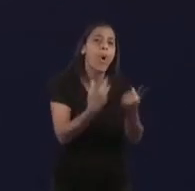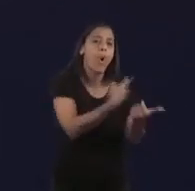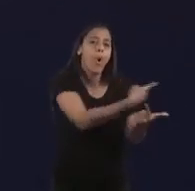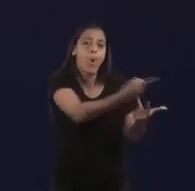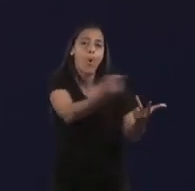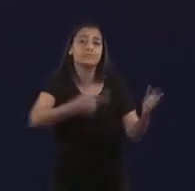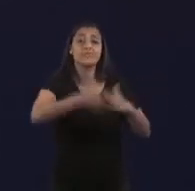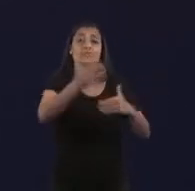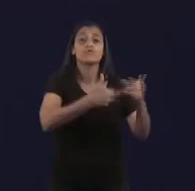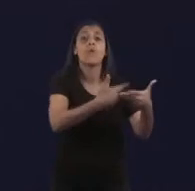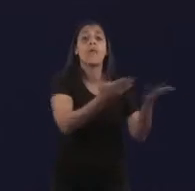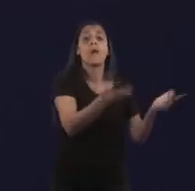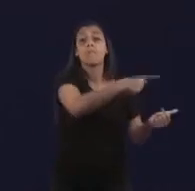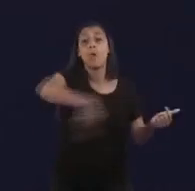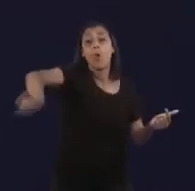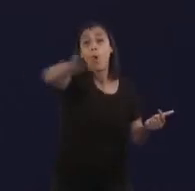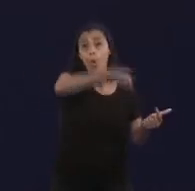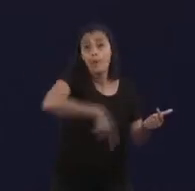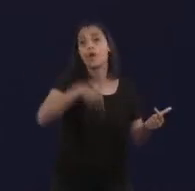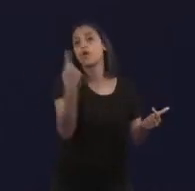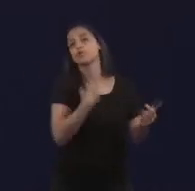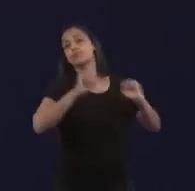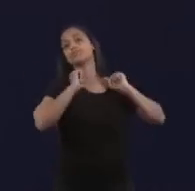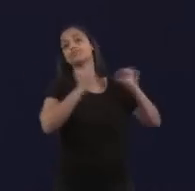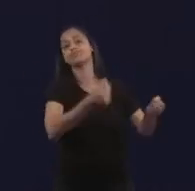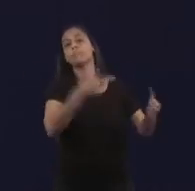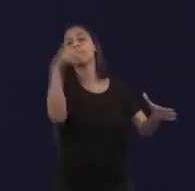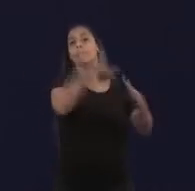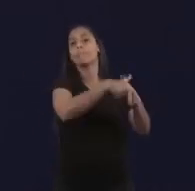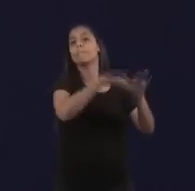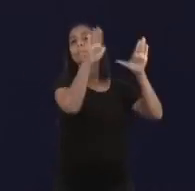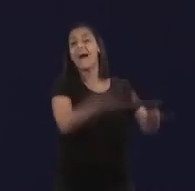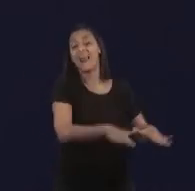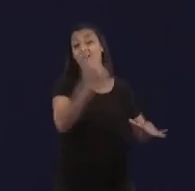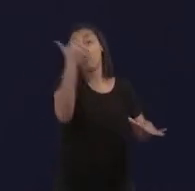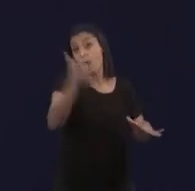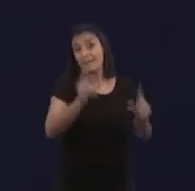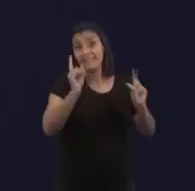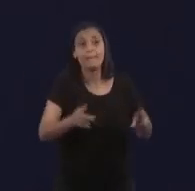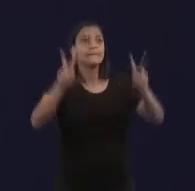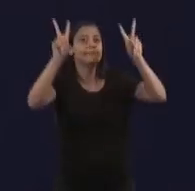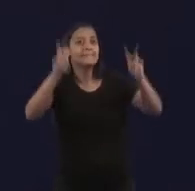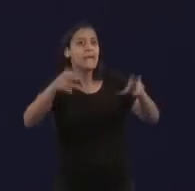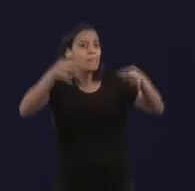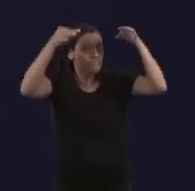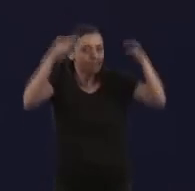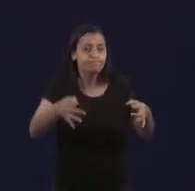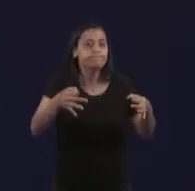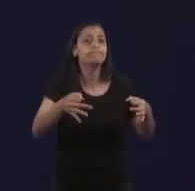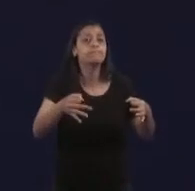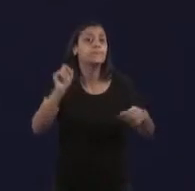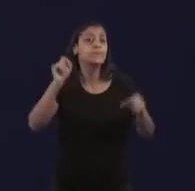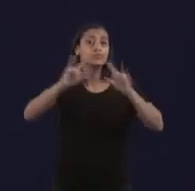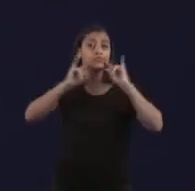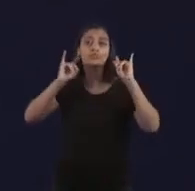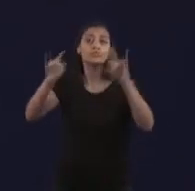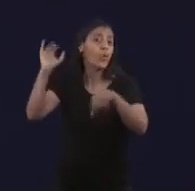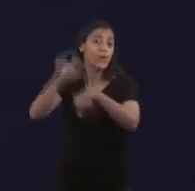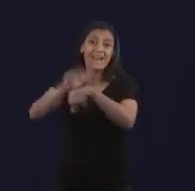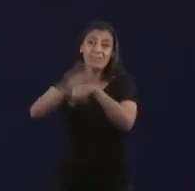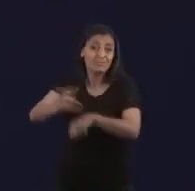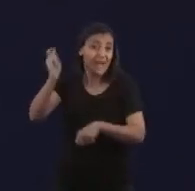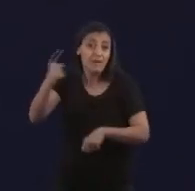de haber cortado, había hasta lomos de burro, digo, ¿no? Digamos, había temas que eran estrictamente hasta municipales, ni siquiera de